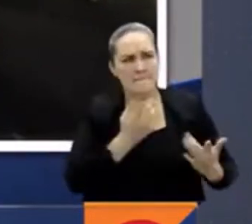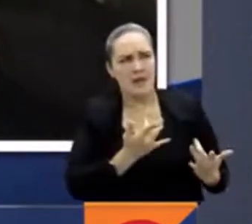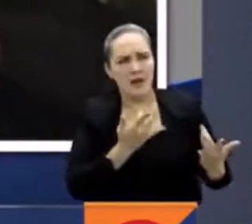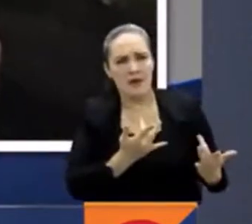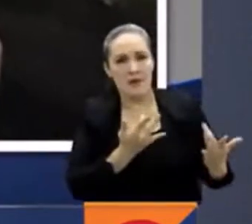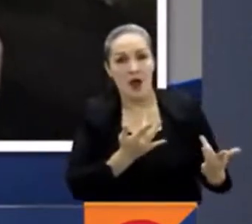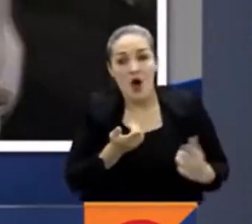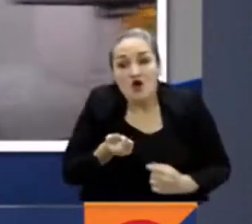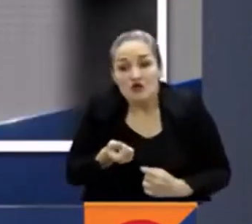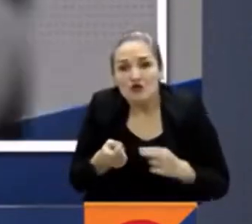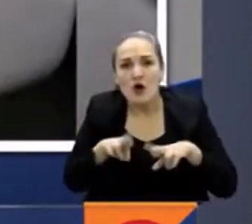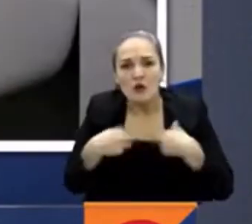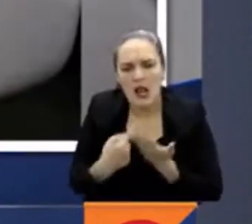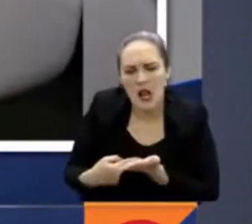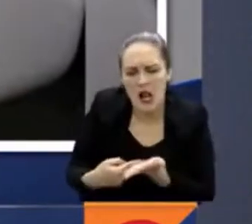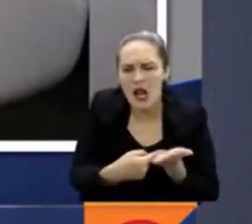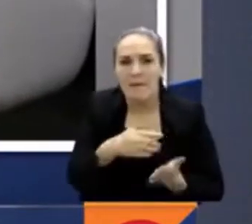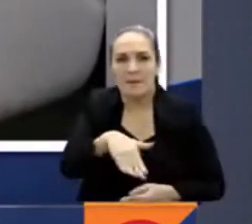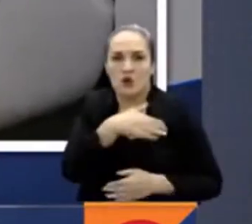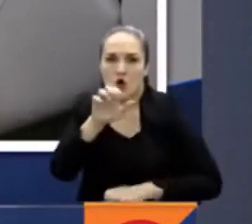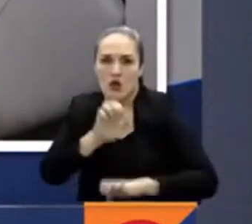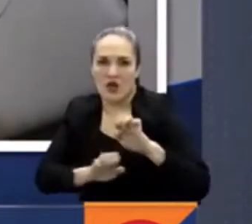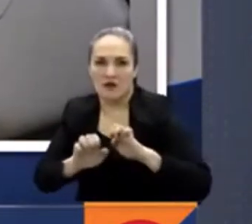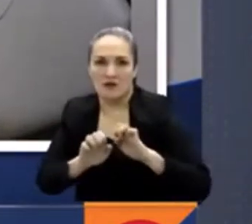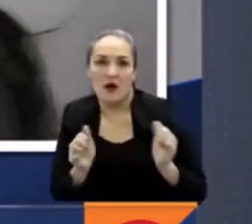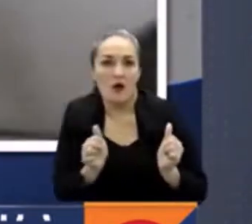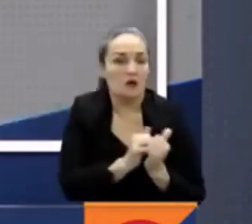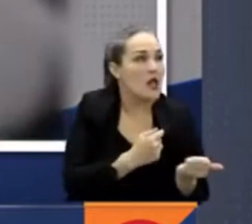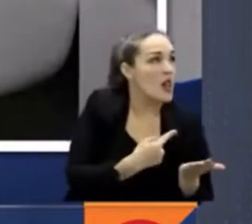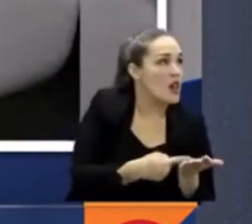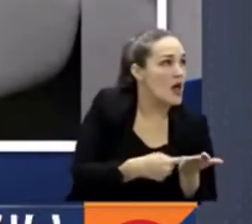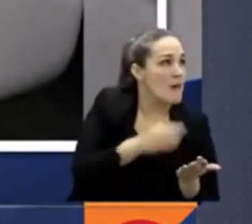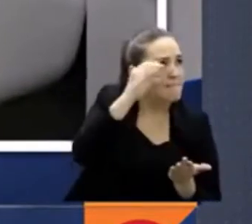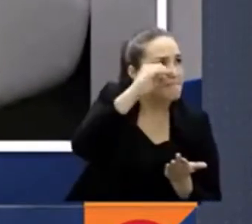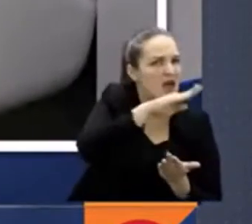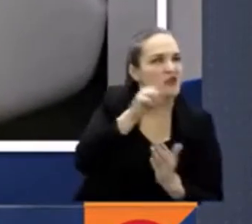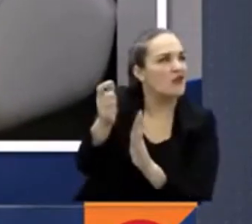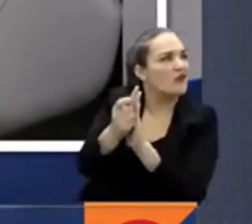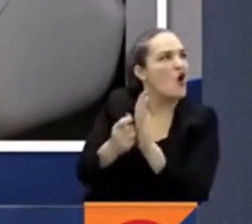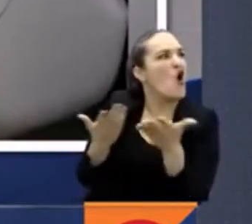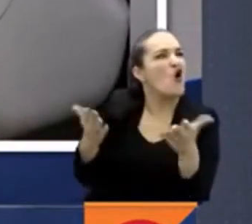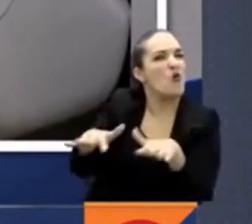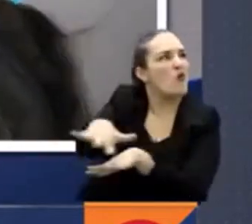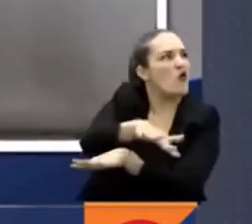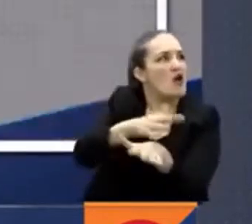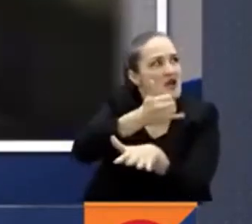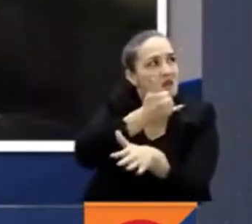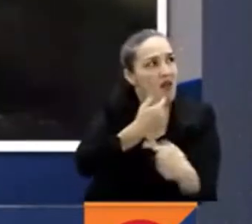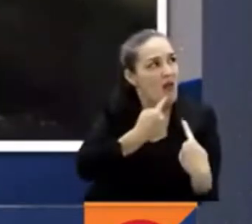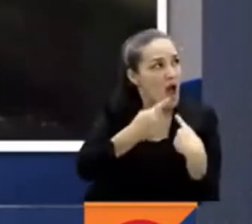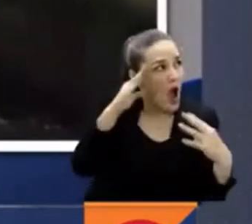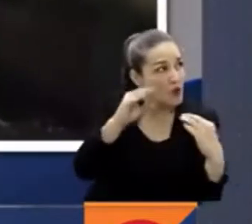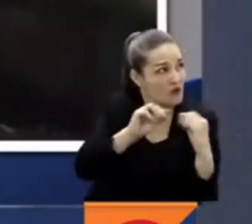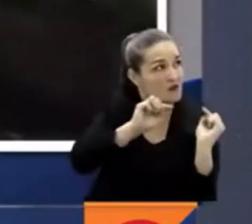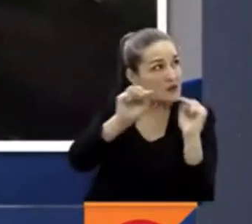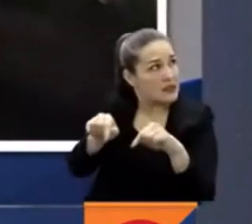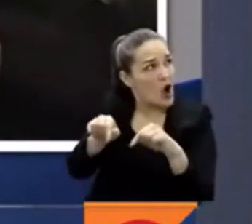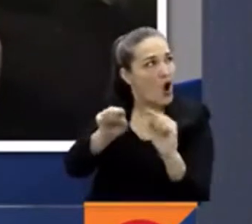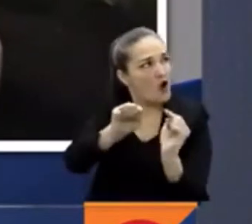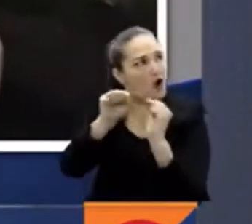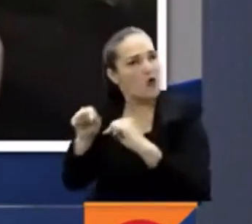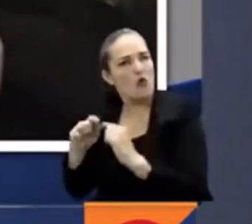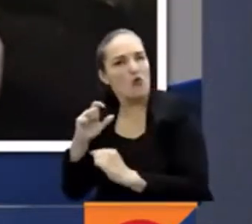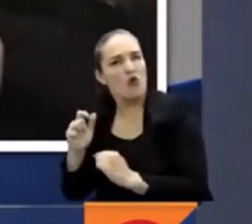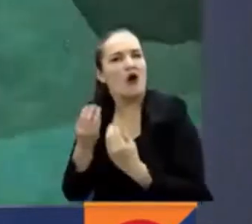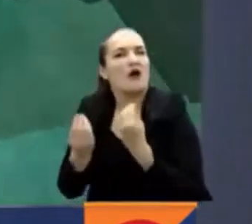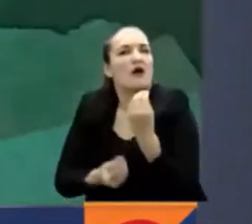nueva reunión entre el ministro de Defensa y el presidente Gustavo Petro para determinar cuáles son las condiciones exactas en temas de seguridad y de orden público